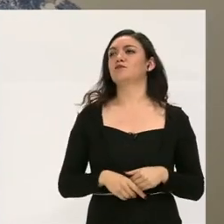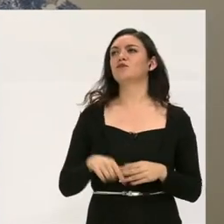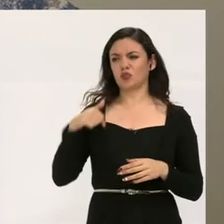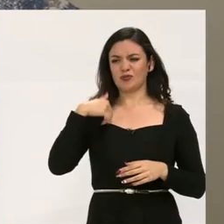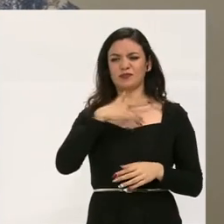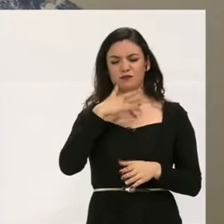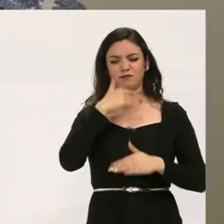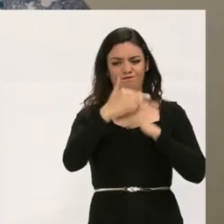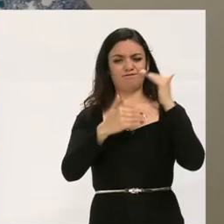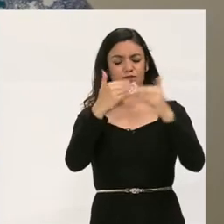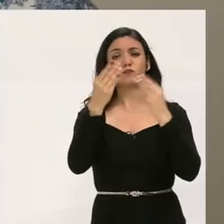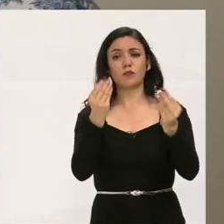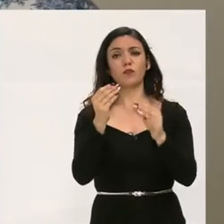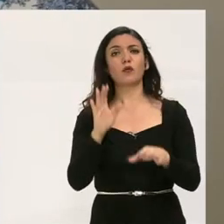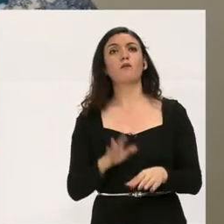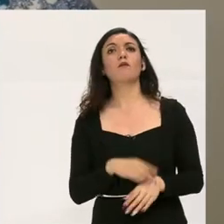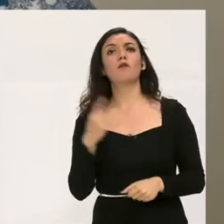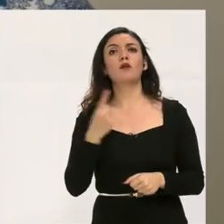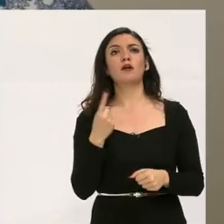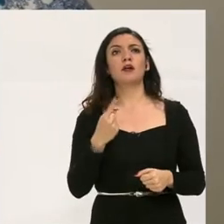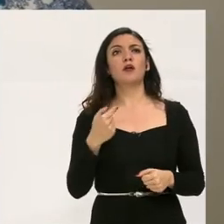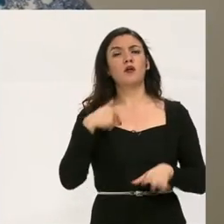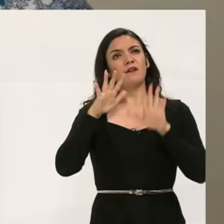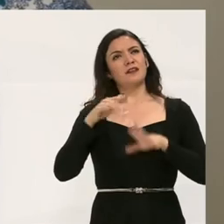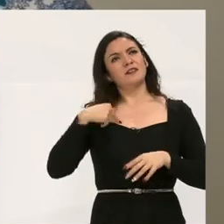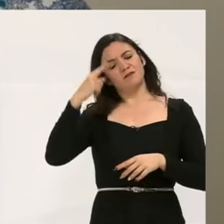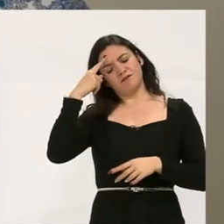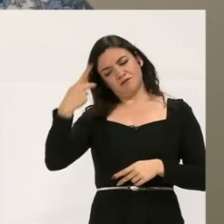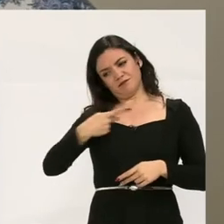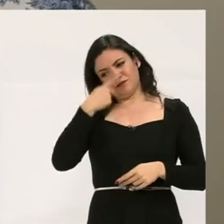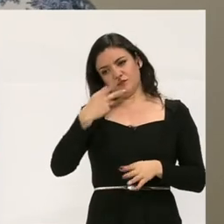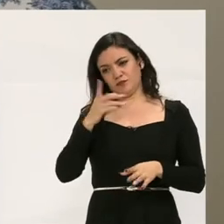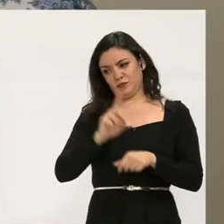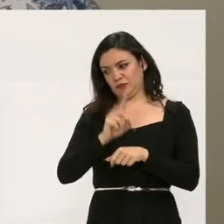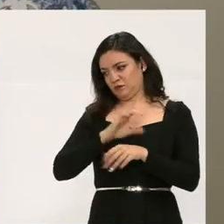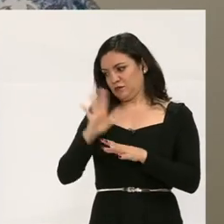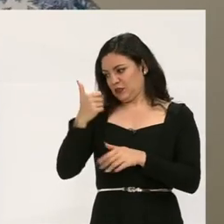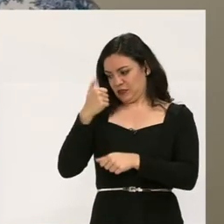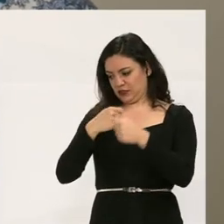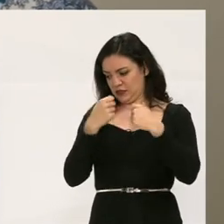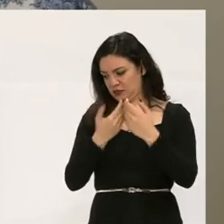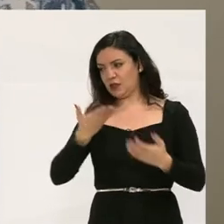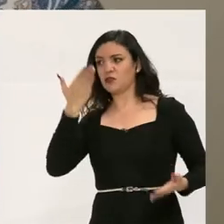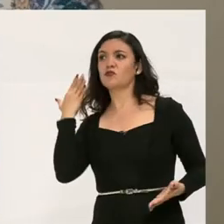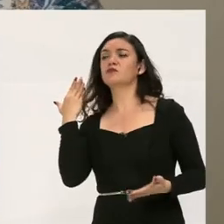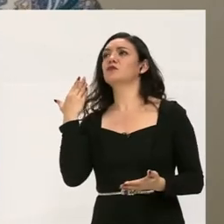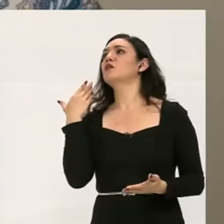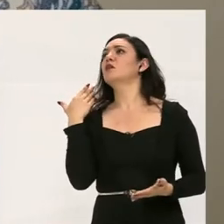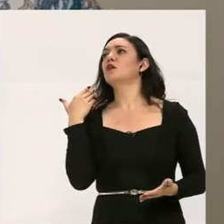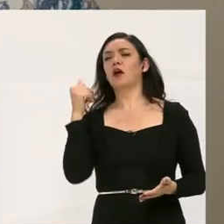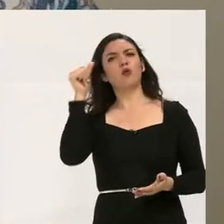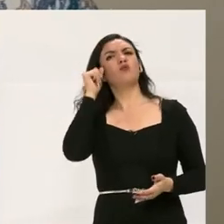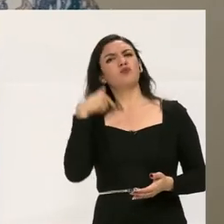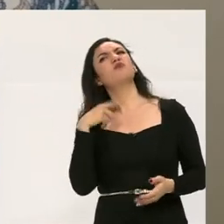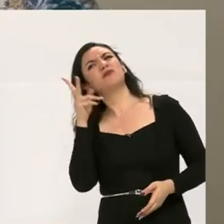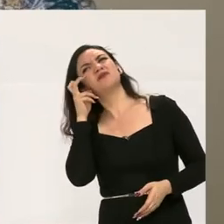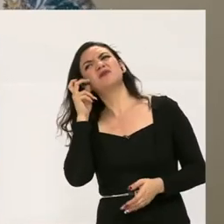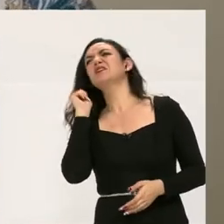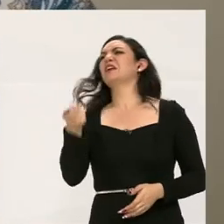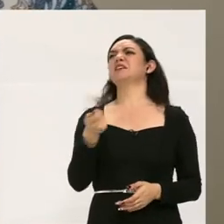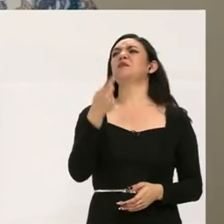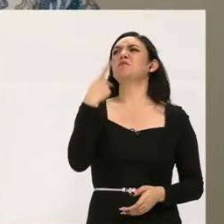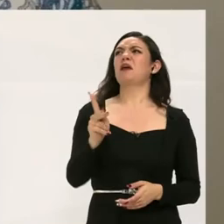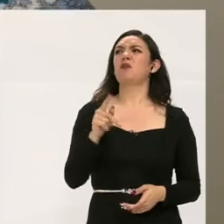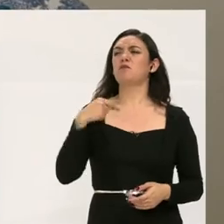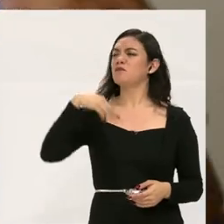que hemos avanzado mucho, o sea, porque pues uno, me preguntas hace 6 años, o sea, autismo sí